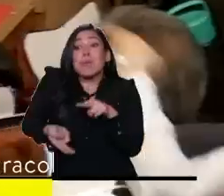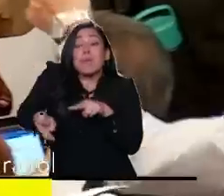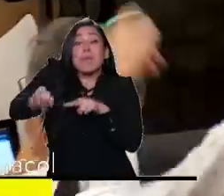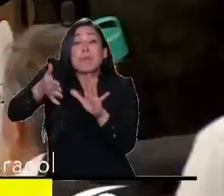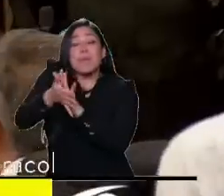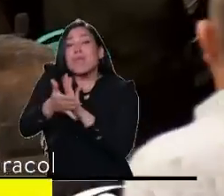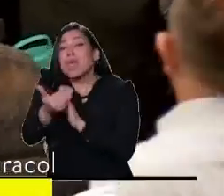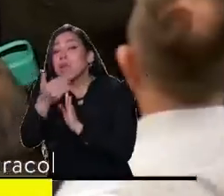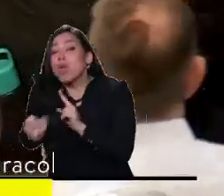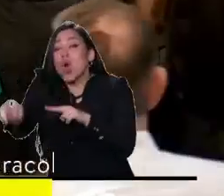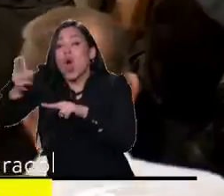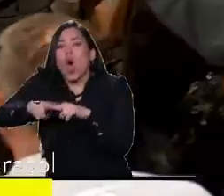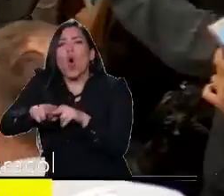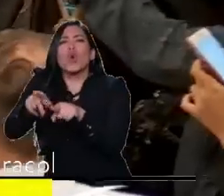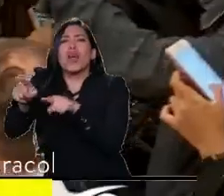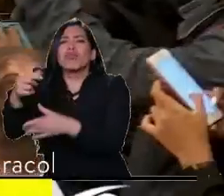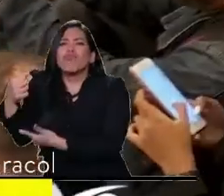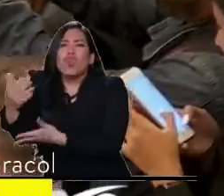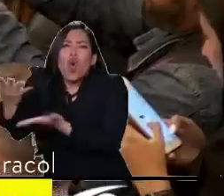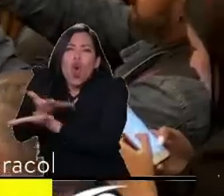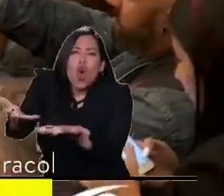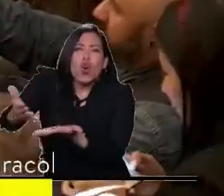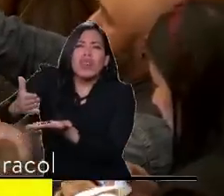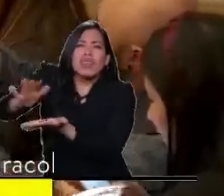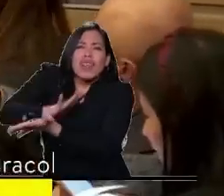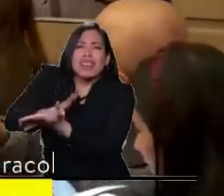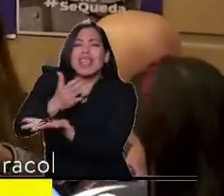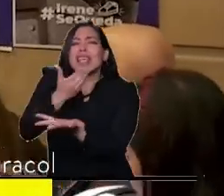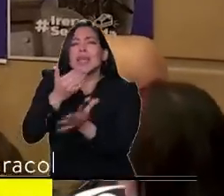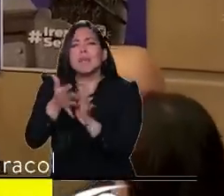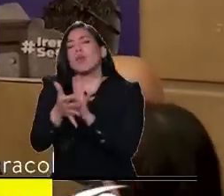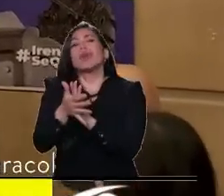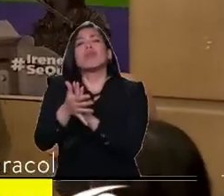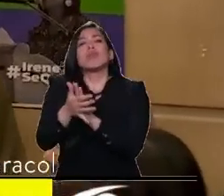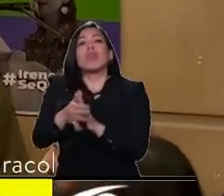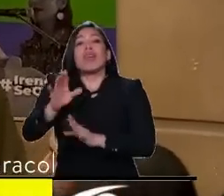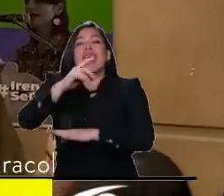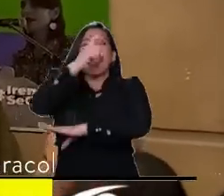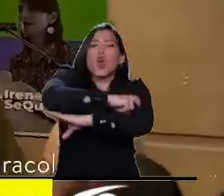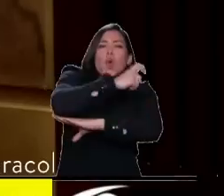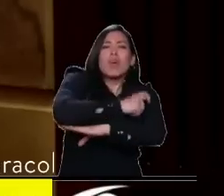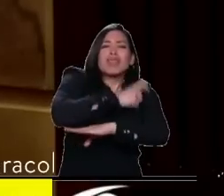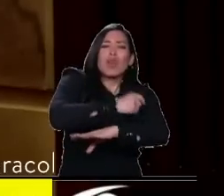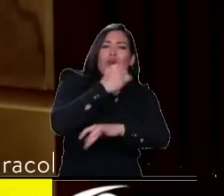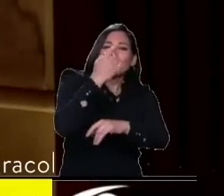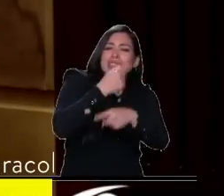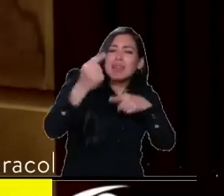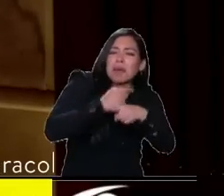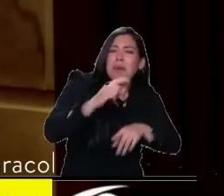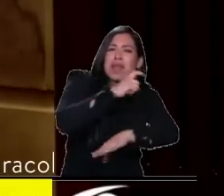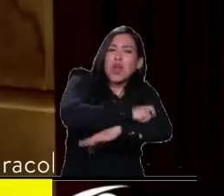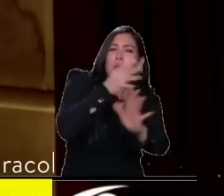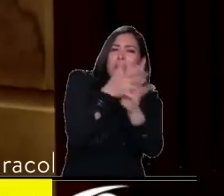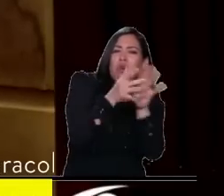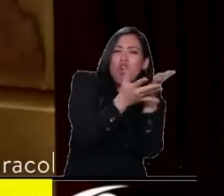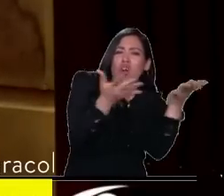adicionalmente aquellos recursos prospectivos de los que ha hablado Ecopetrol en las últimas semanas,